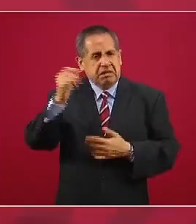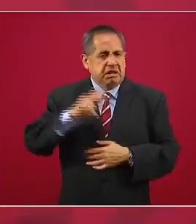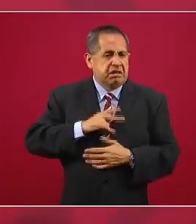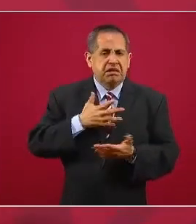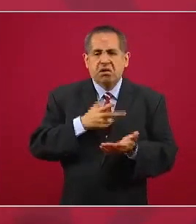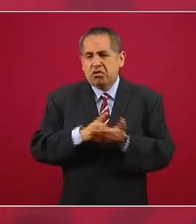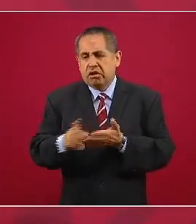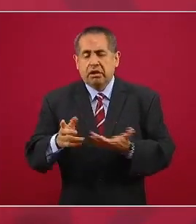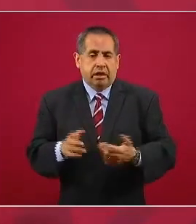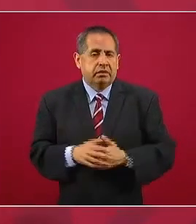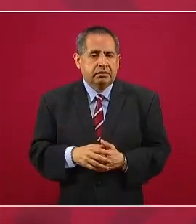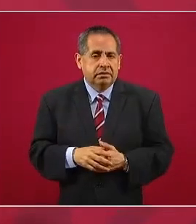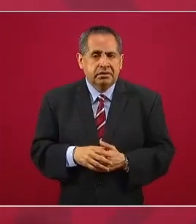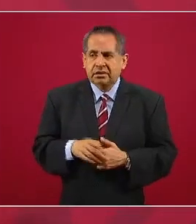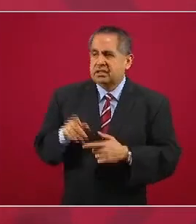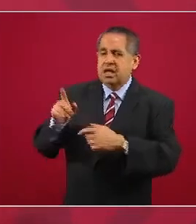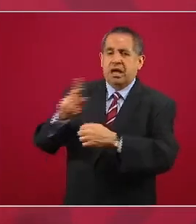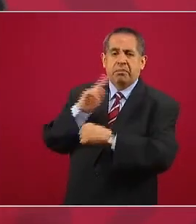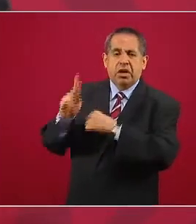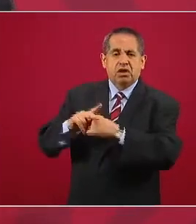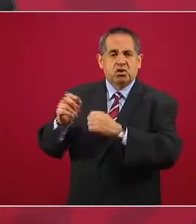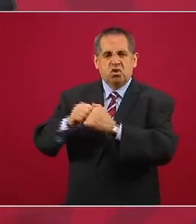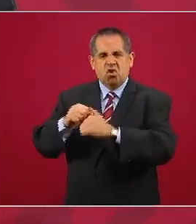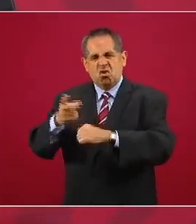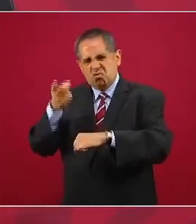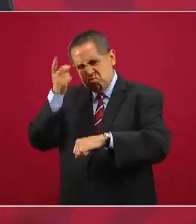Solo en las dictaduras